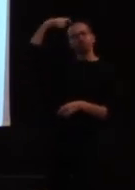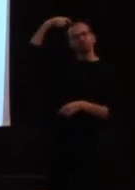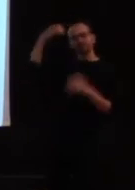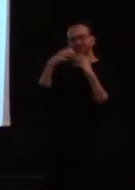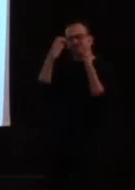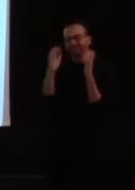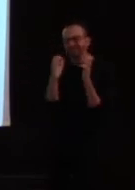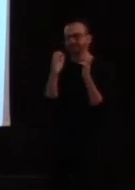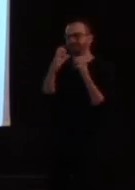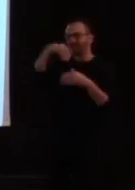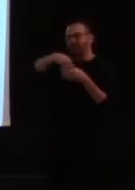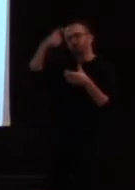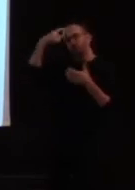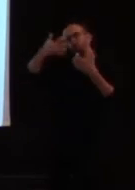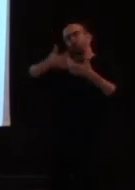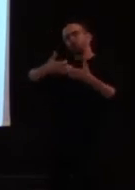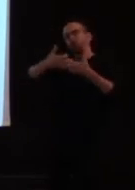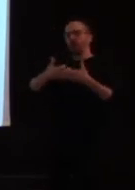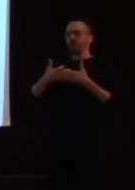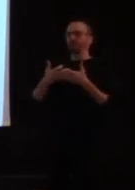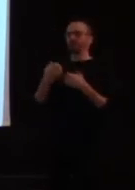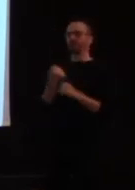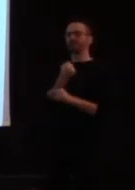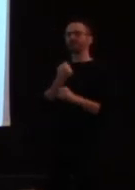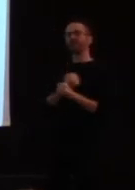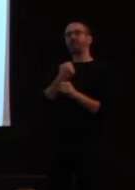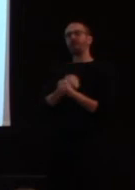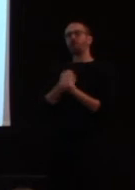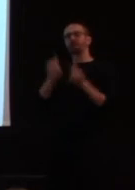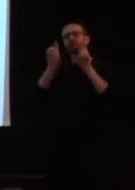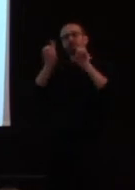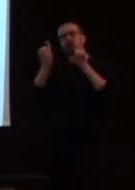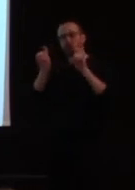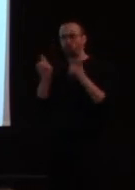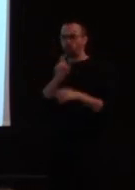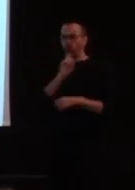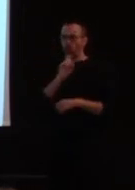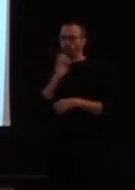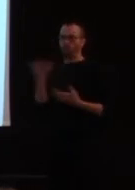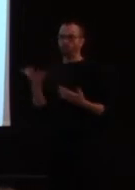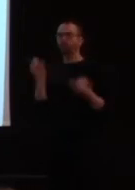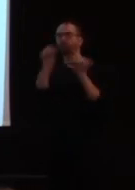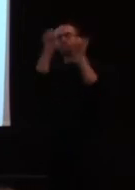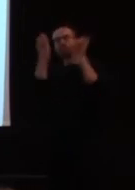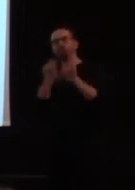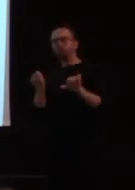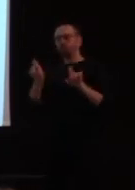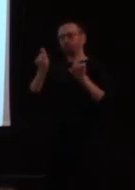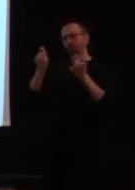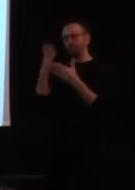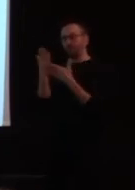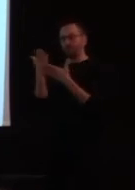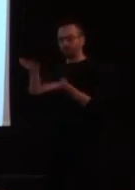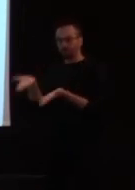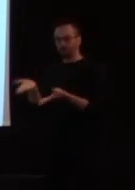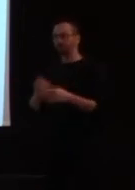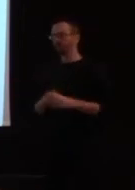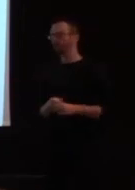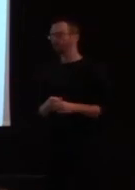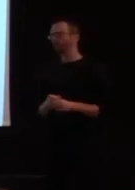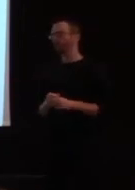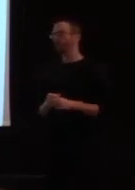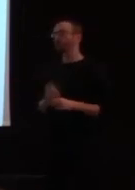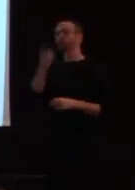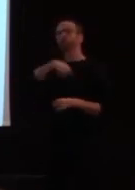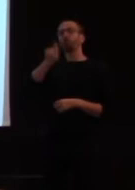acción pedagógica. ¿Cuál era su manera de pensar sobre las formas de enseñar en clase? ¿No? Y les